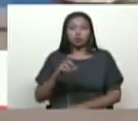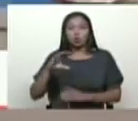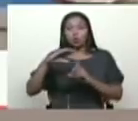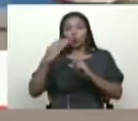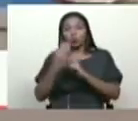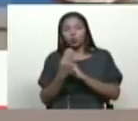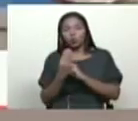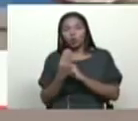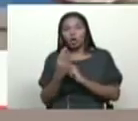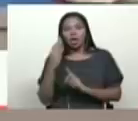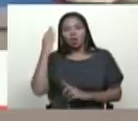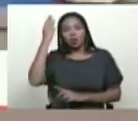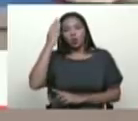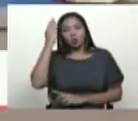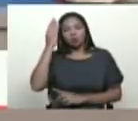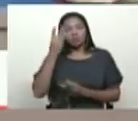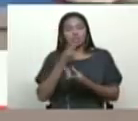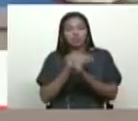conciencia democrática.